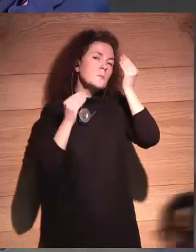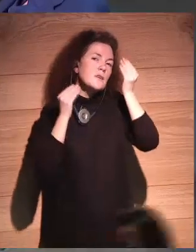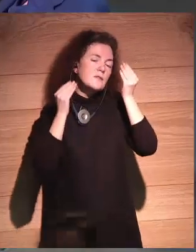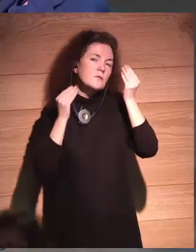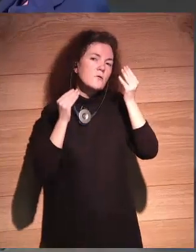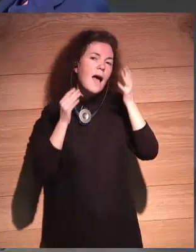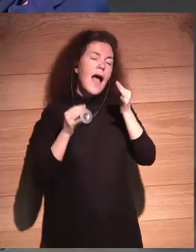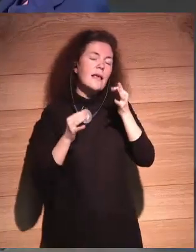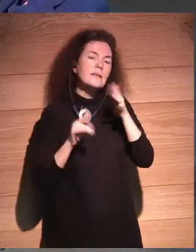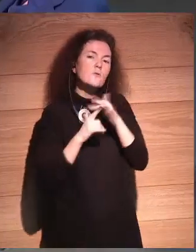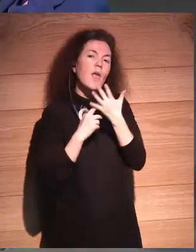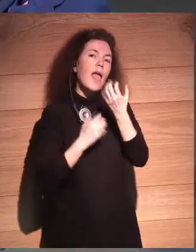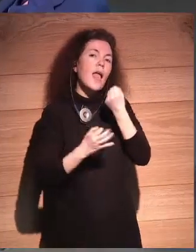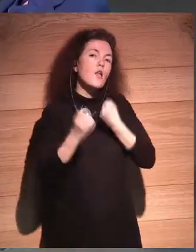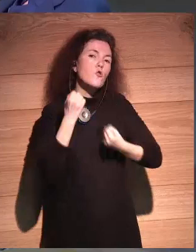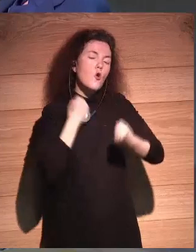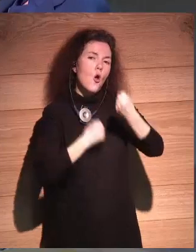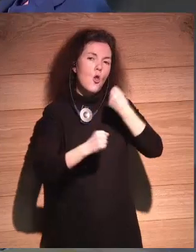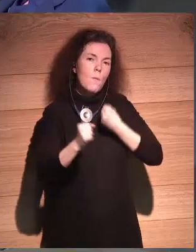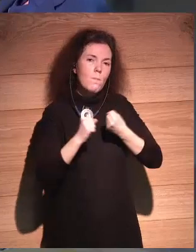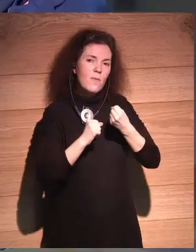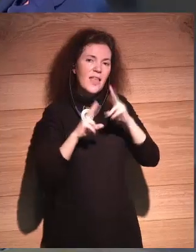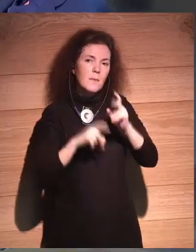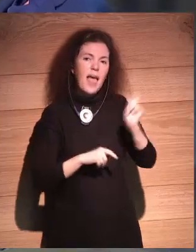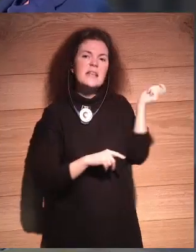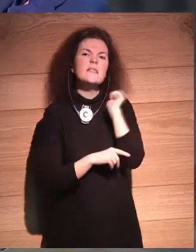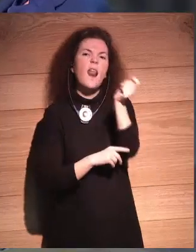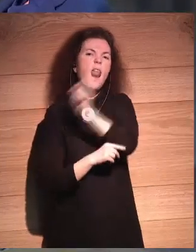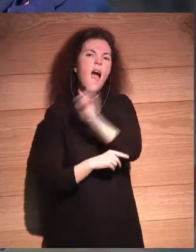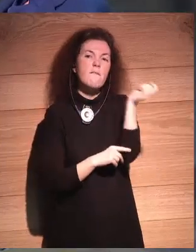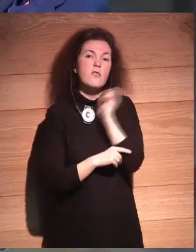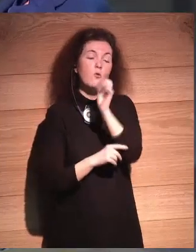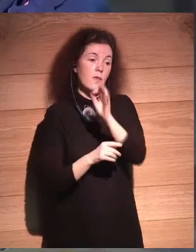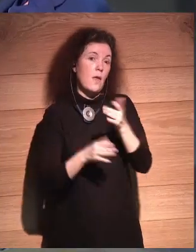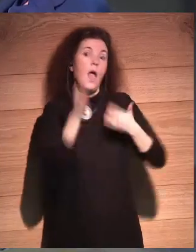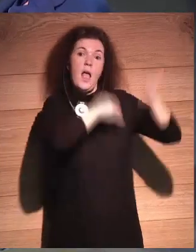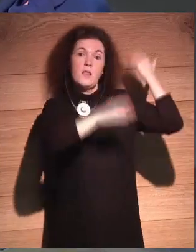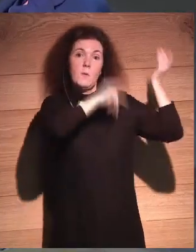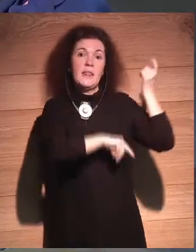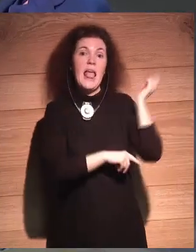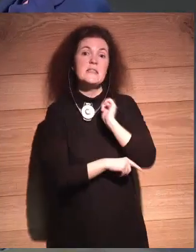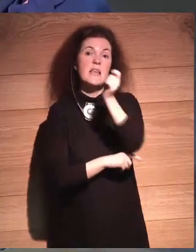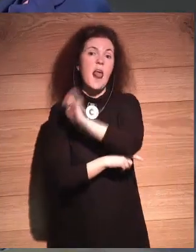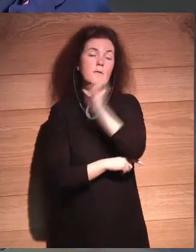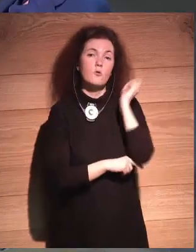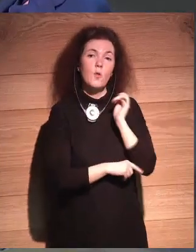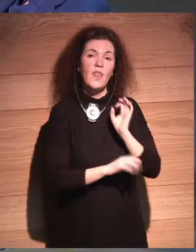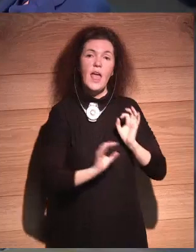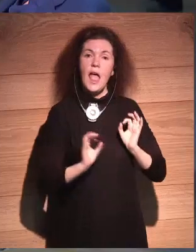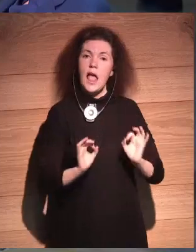va a haber una economía basada en la esclavitud. Antiguamente la esclavitud